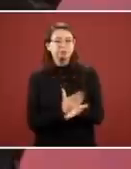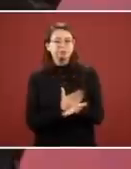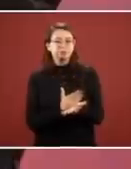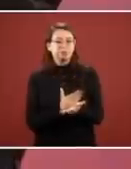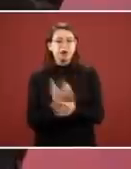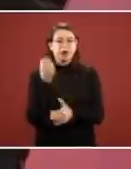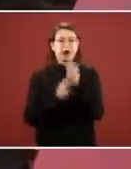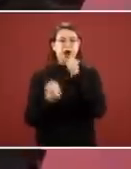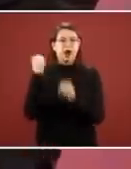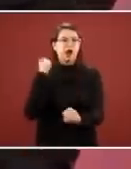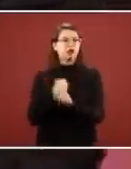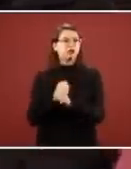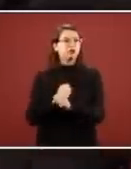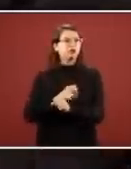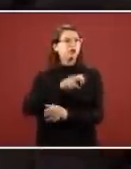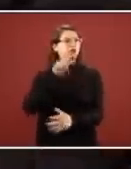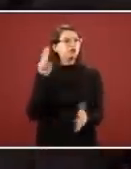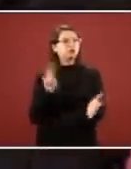2000